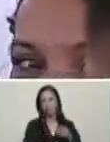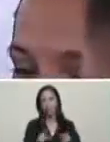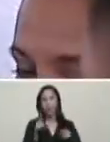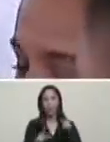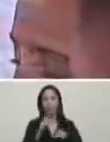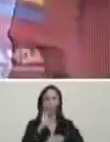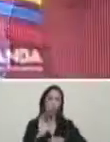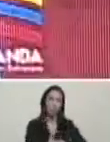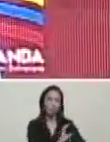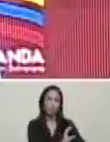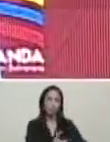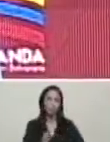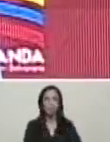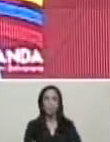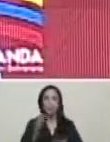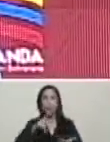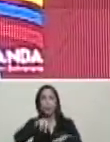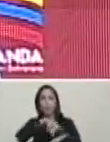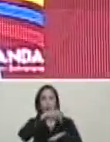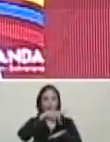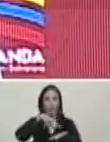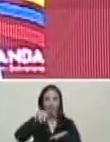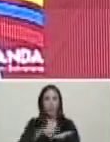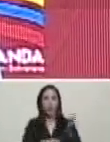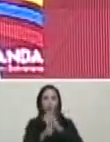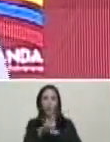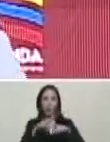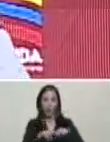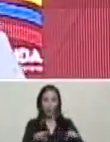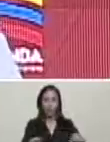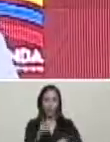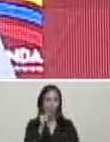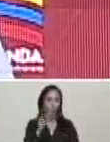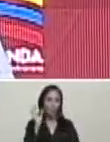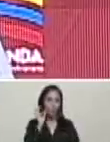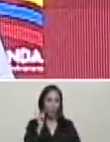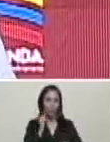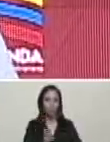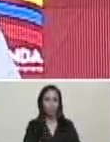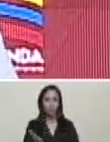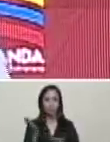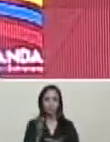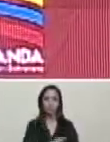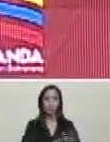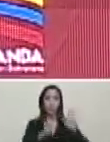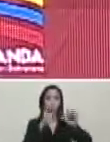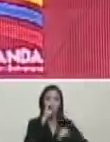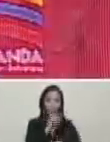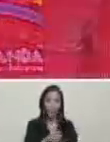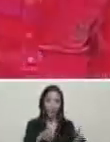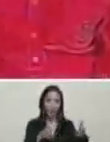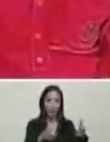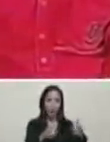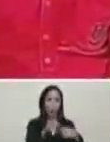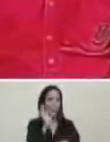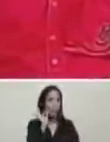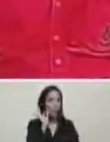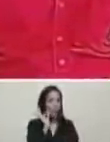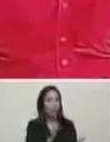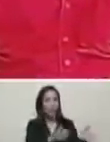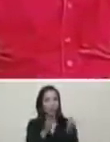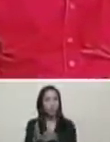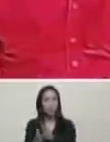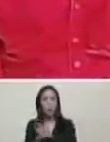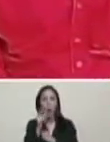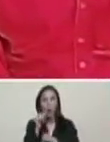Y en la pareja de baile tenemos a dos niños, Frayelis Barrios, de 9 años, y Jonayver Zambrano, de 12